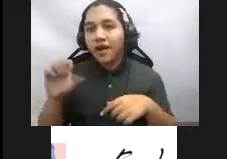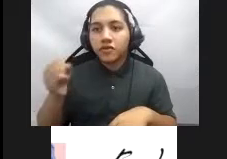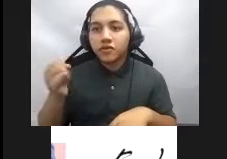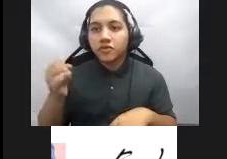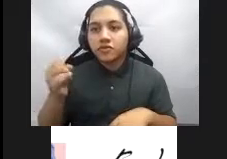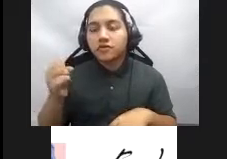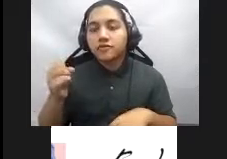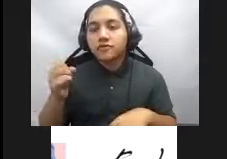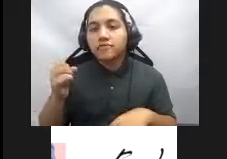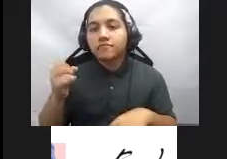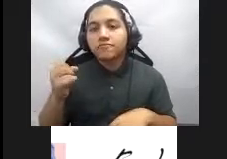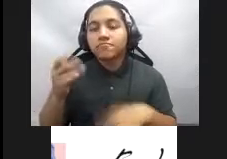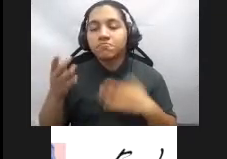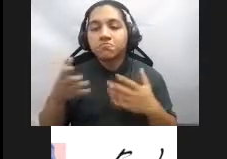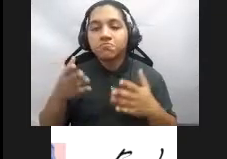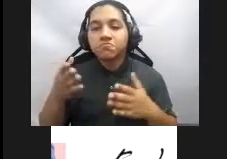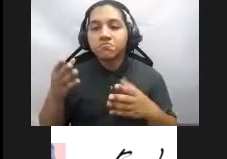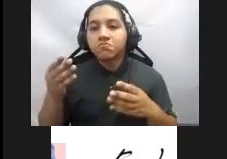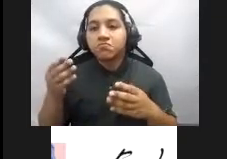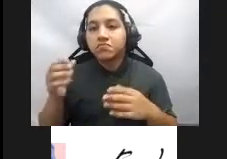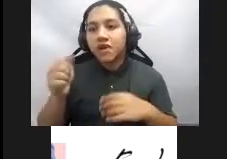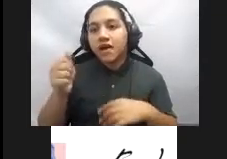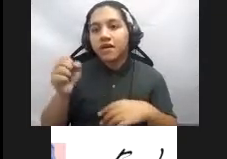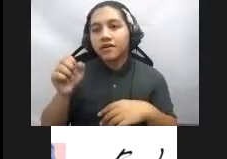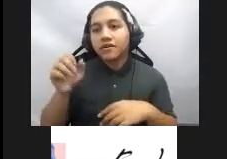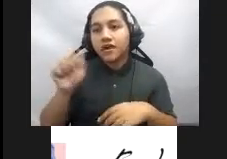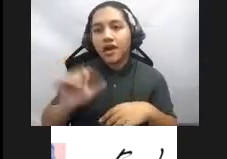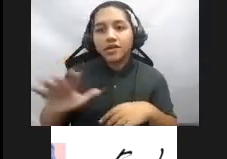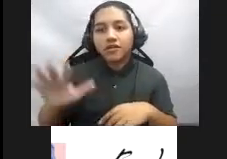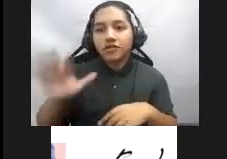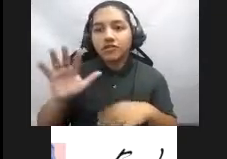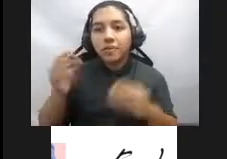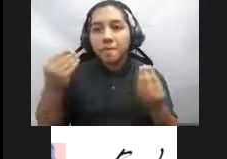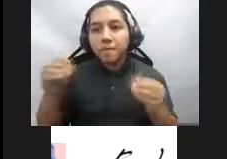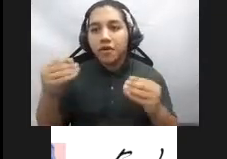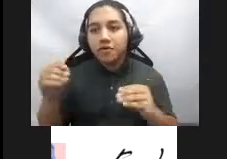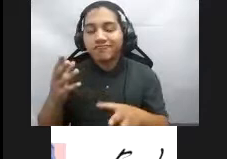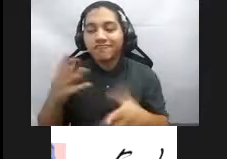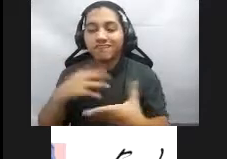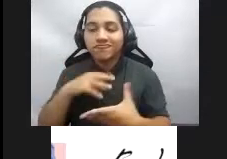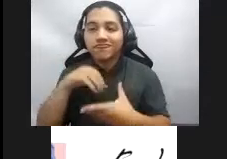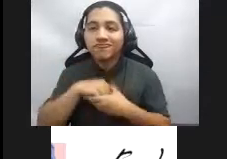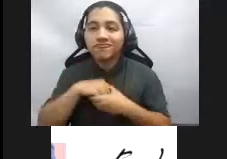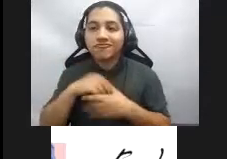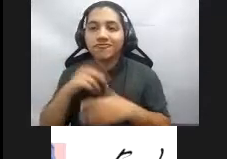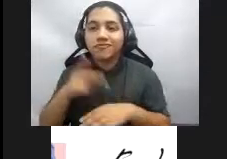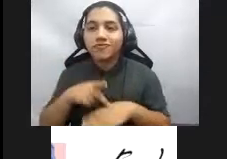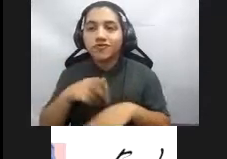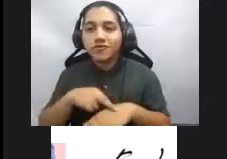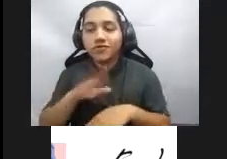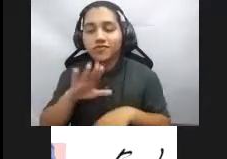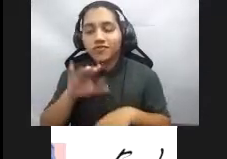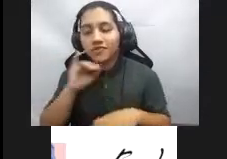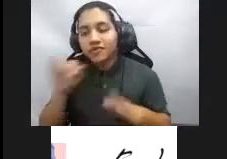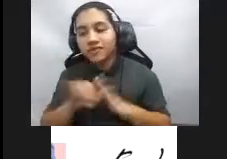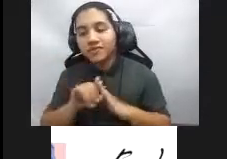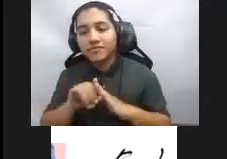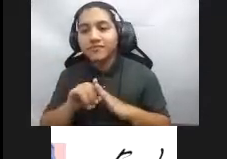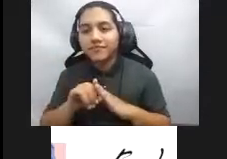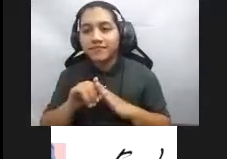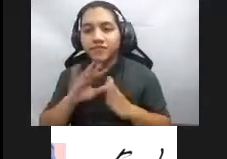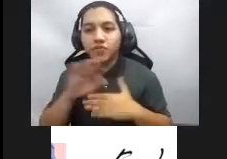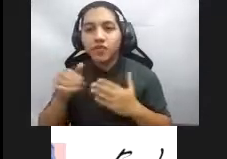no la carretera central, las segundas vías de comunicación de Guayama, etcétera, etcétera. O sea